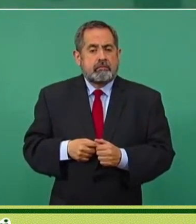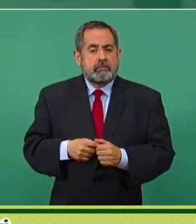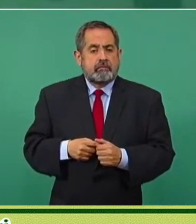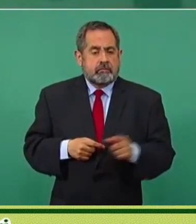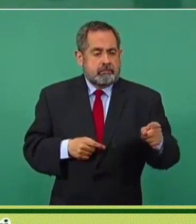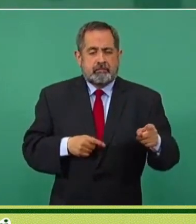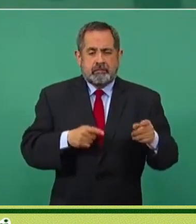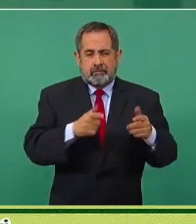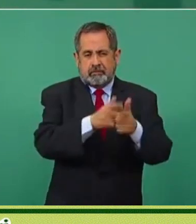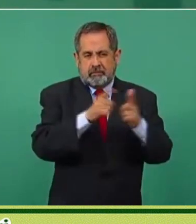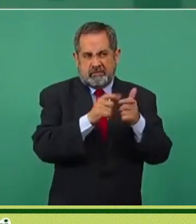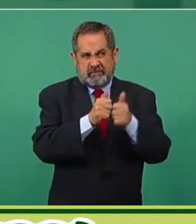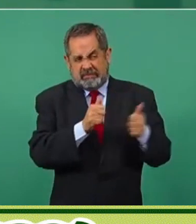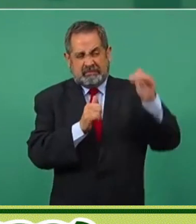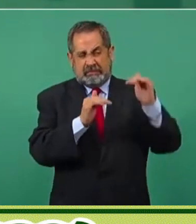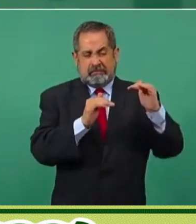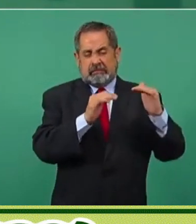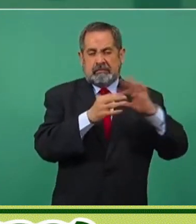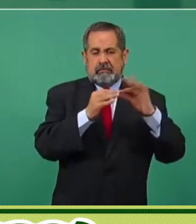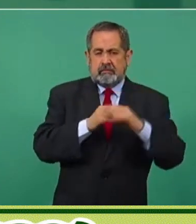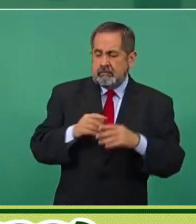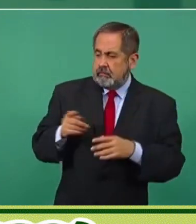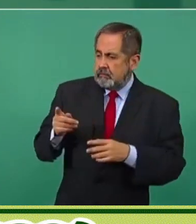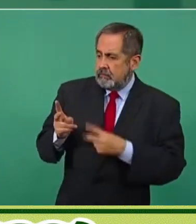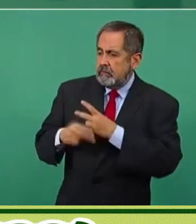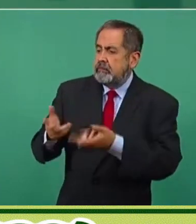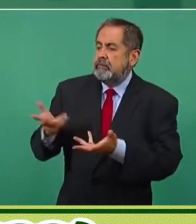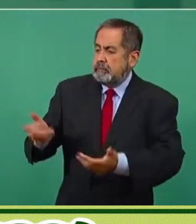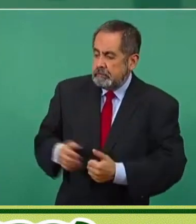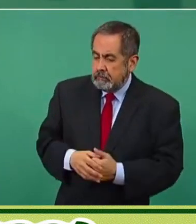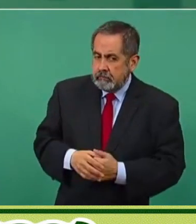de los de arriba, ¿y cómo le va a hacer?